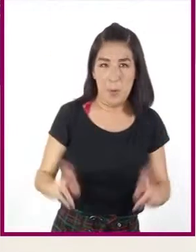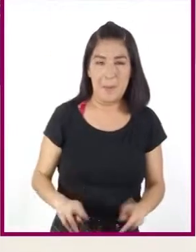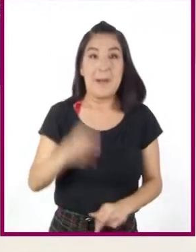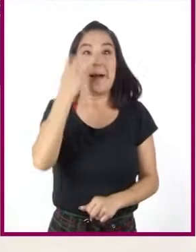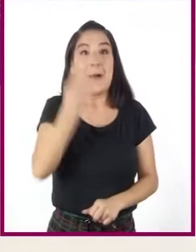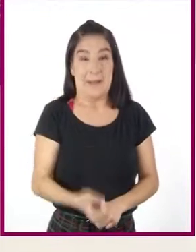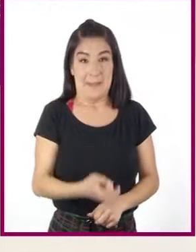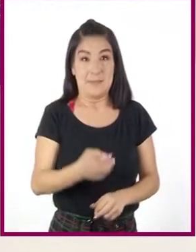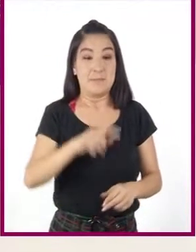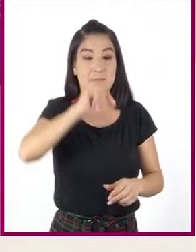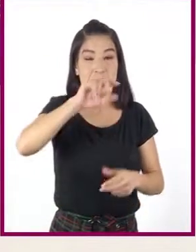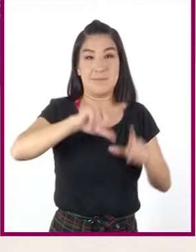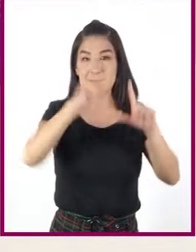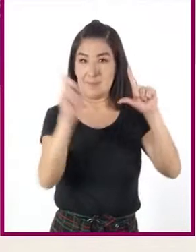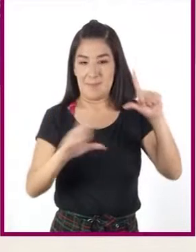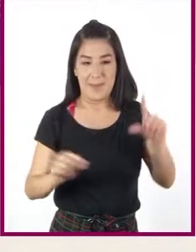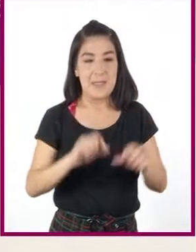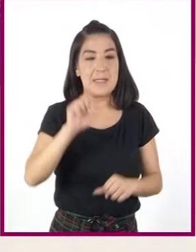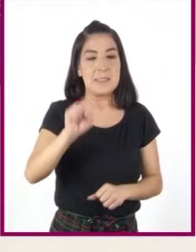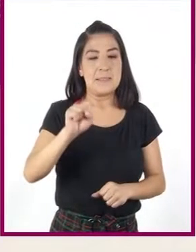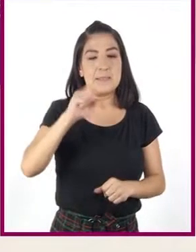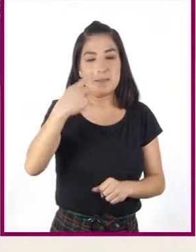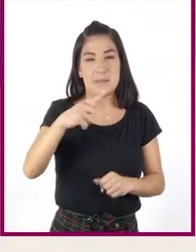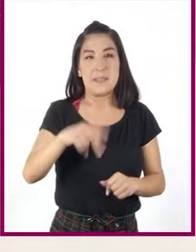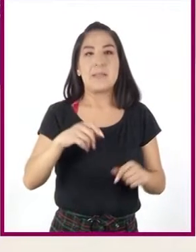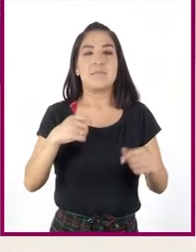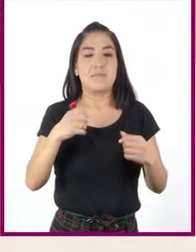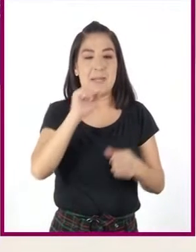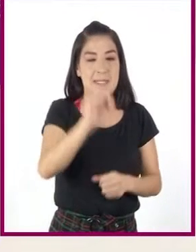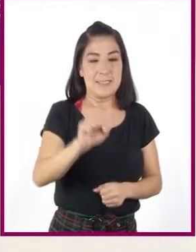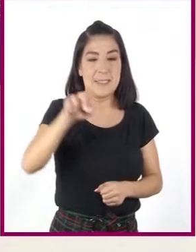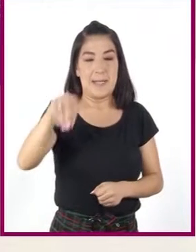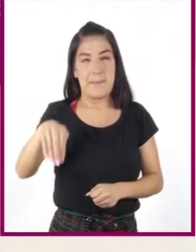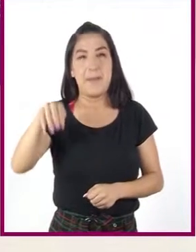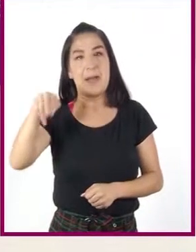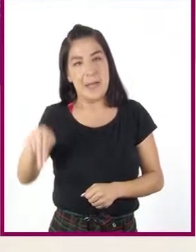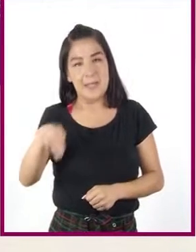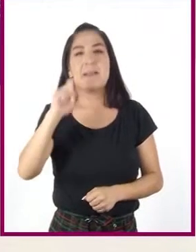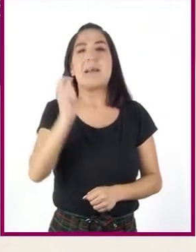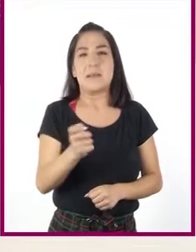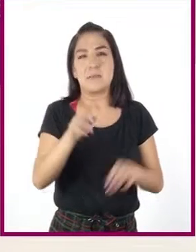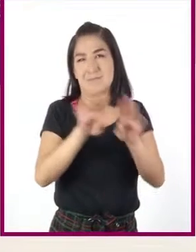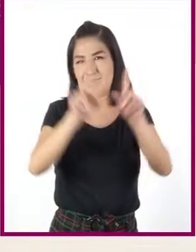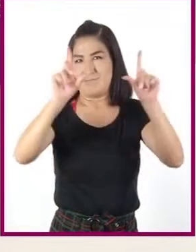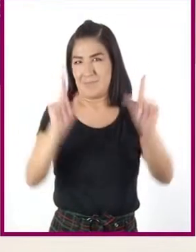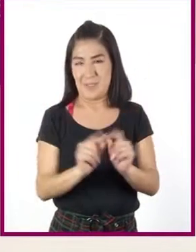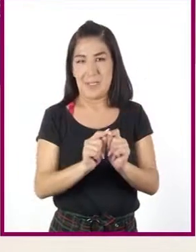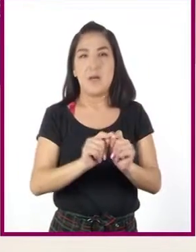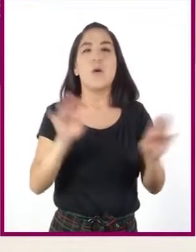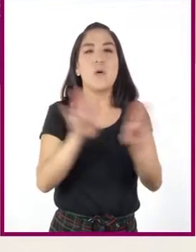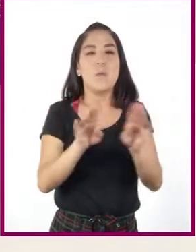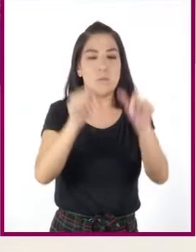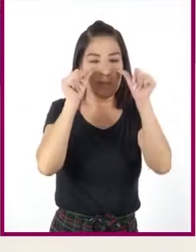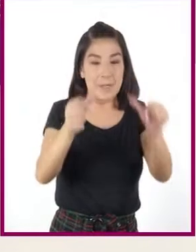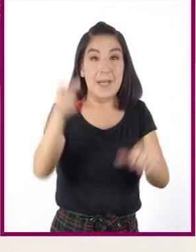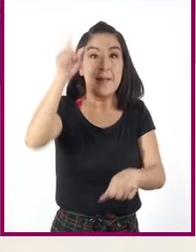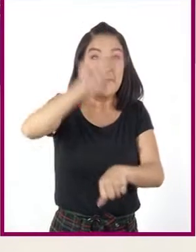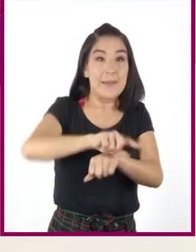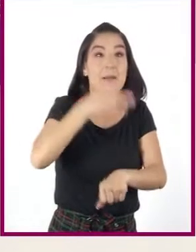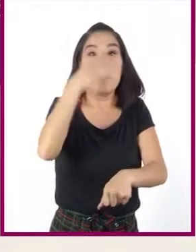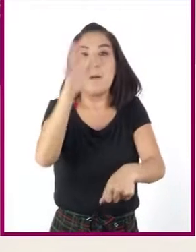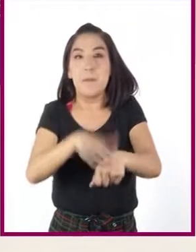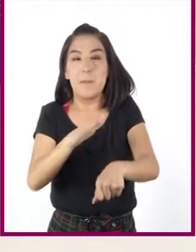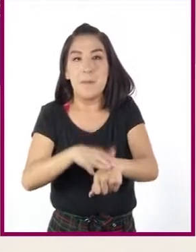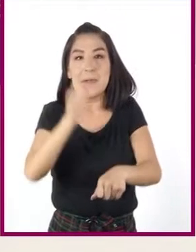el Servicio Meteorológico Nacional es la institución encargada de elaborar los pronósticos o reportes del estado del